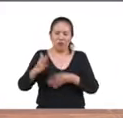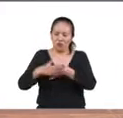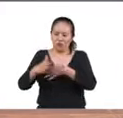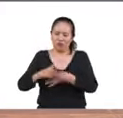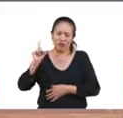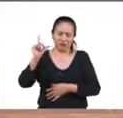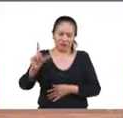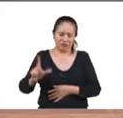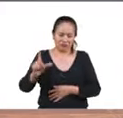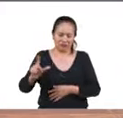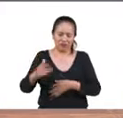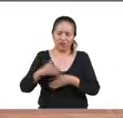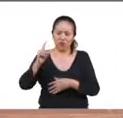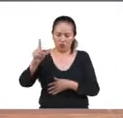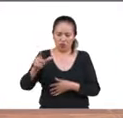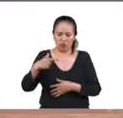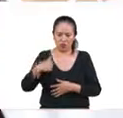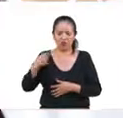Comisión de Reconstrucción.